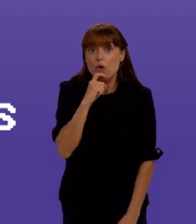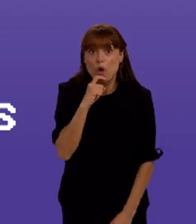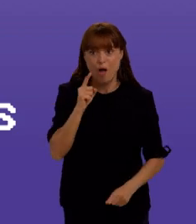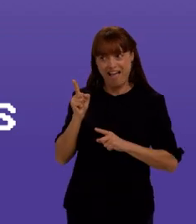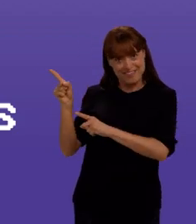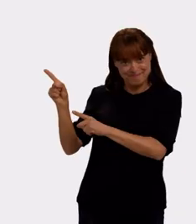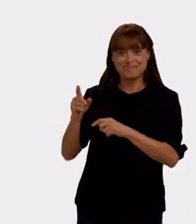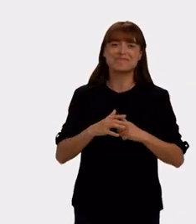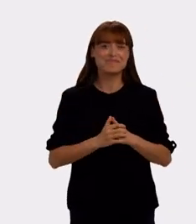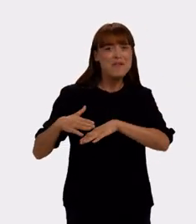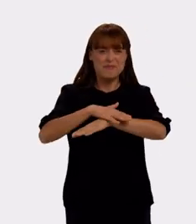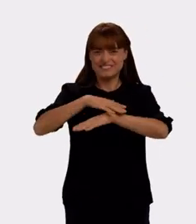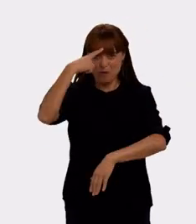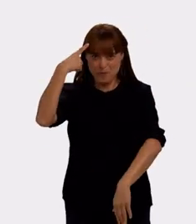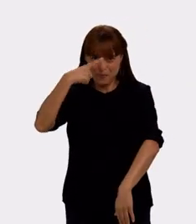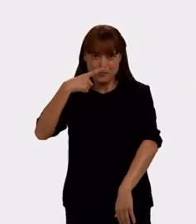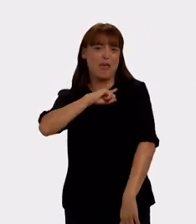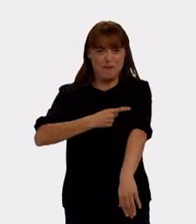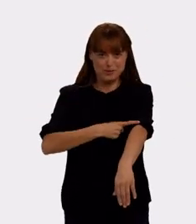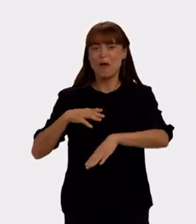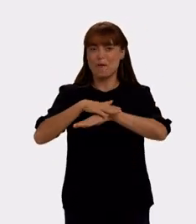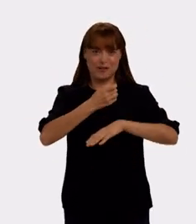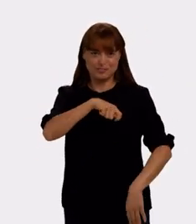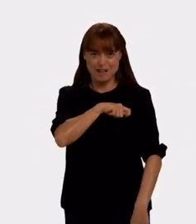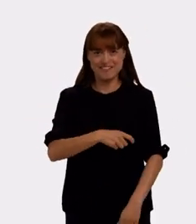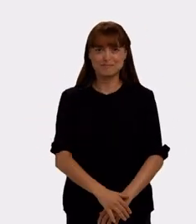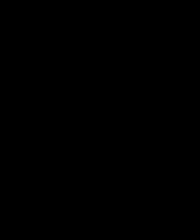cultura joven.gob.es Ministerio de cultura y deporte gobierno de España